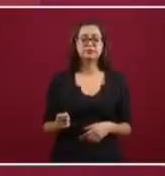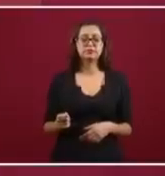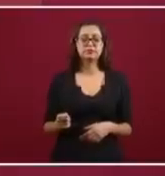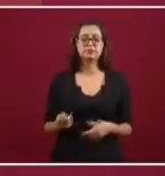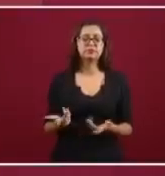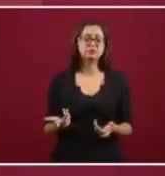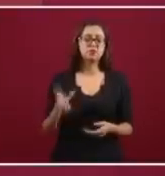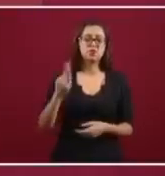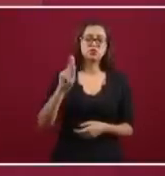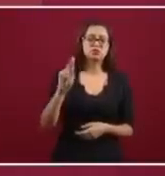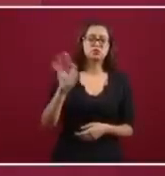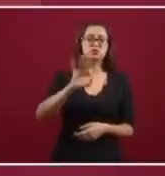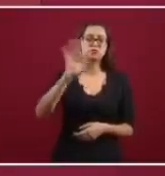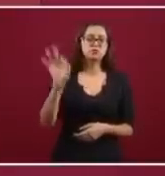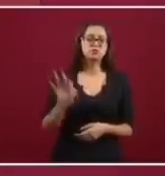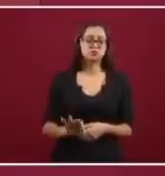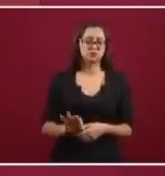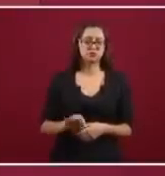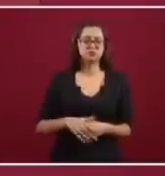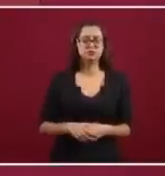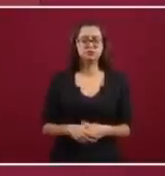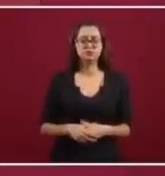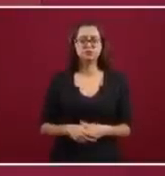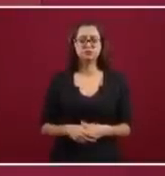un 80%